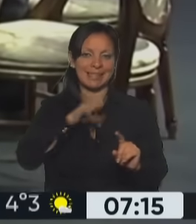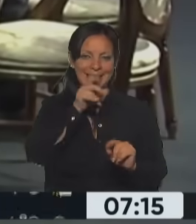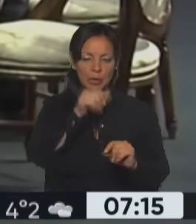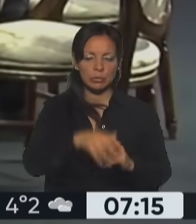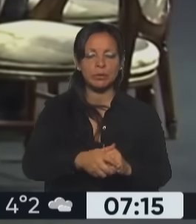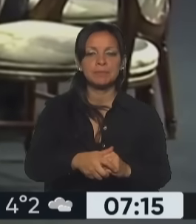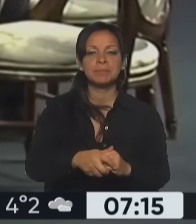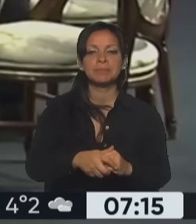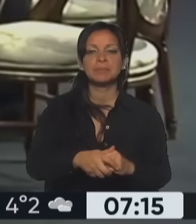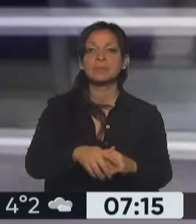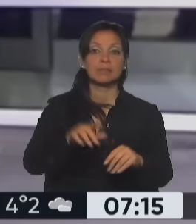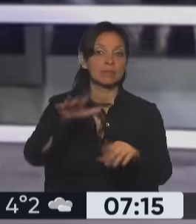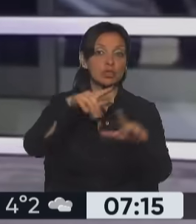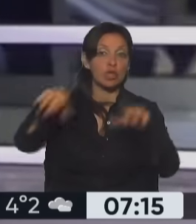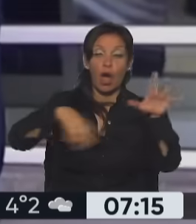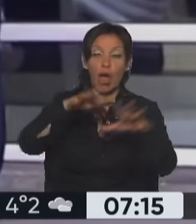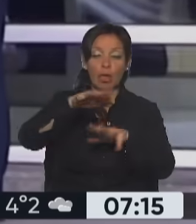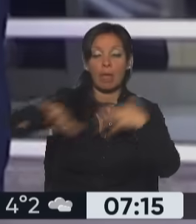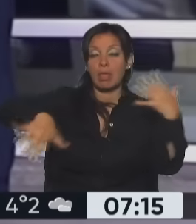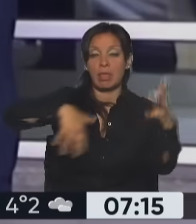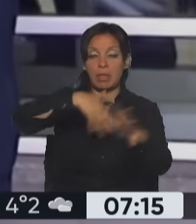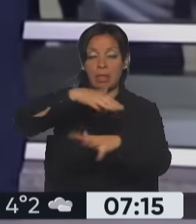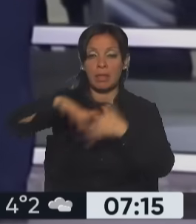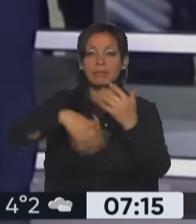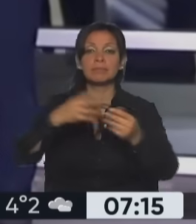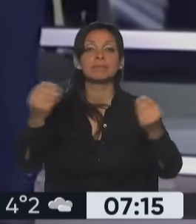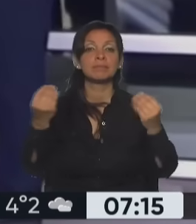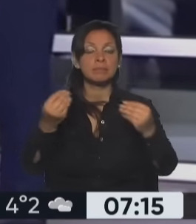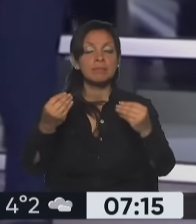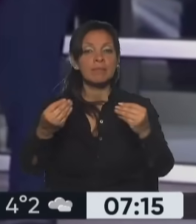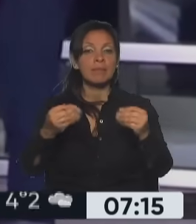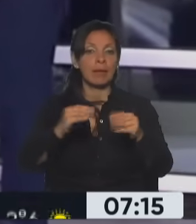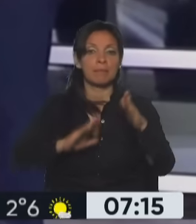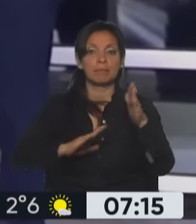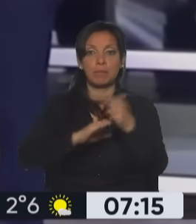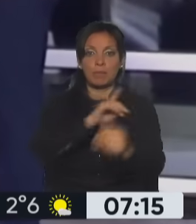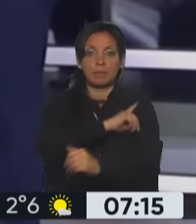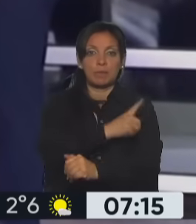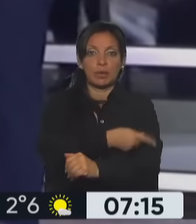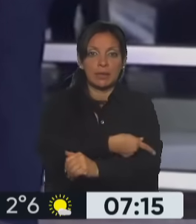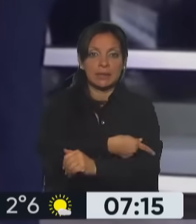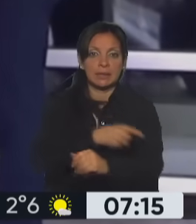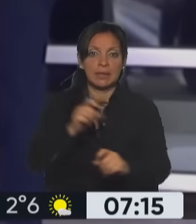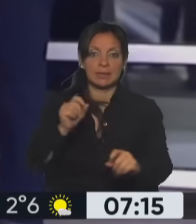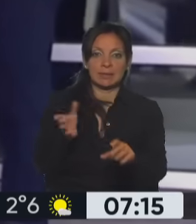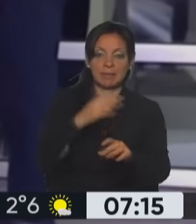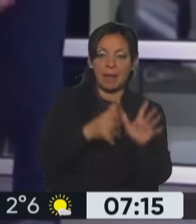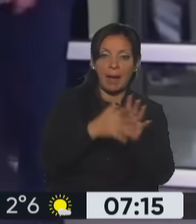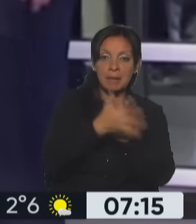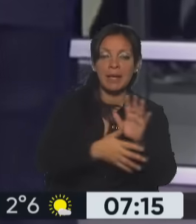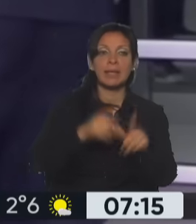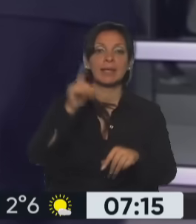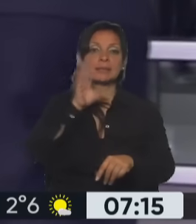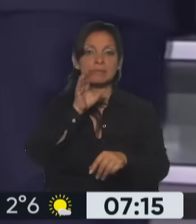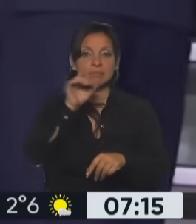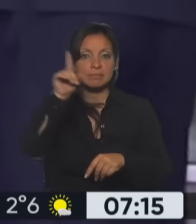revuelo enorme sobre todo de parte de las potencias occidentales y Estados Unidos por esta reunión a la cual